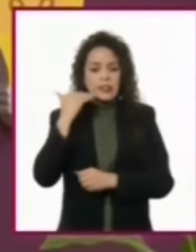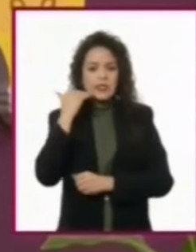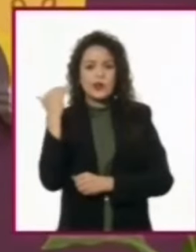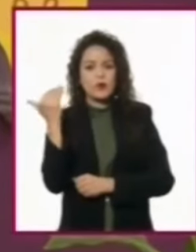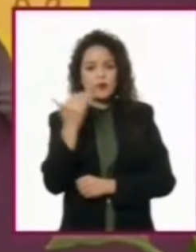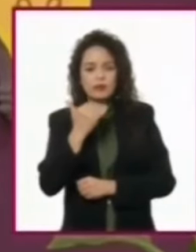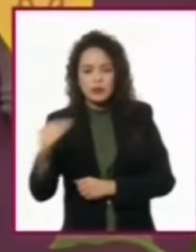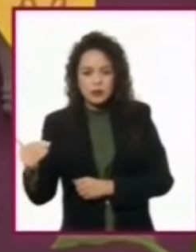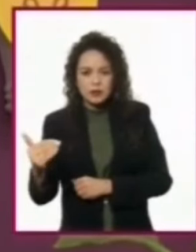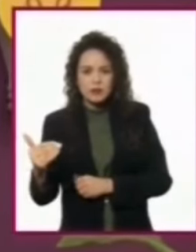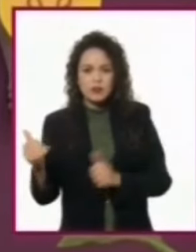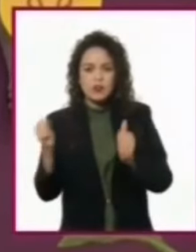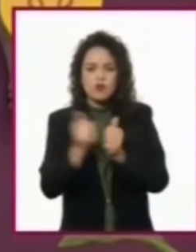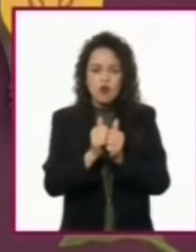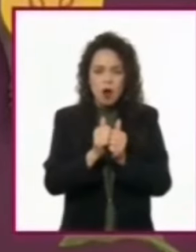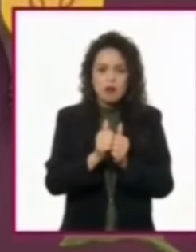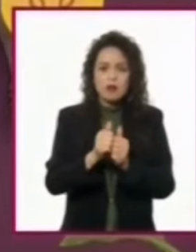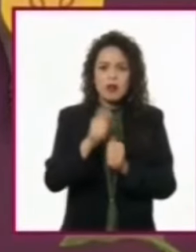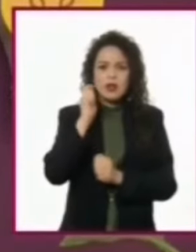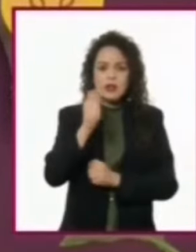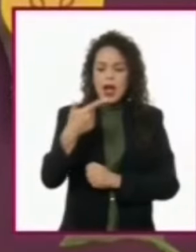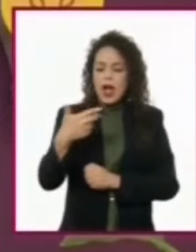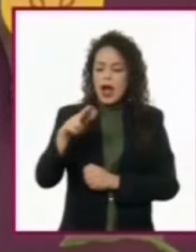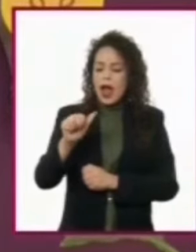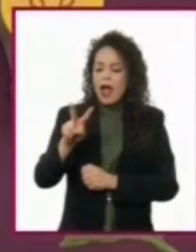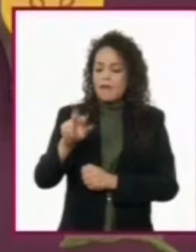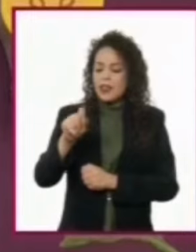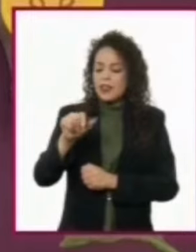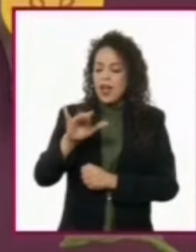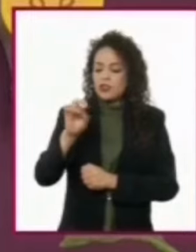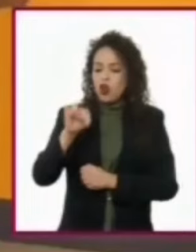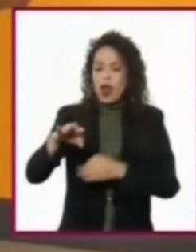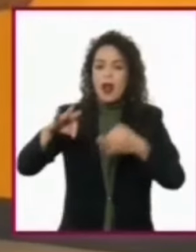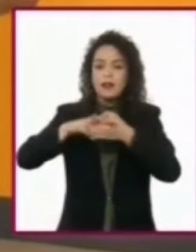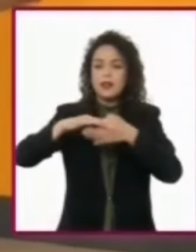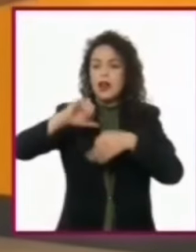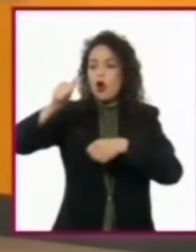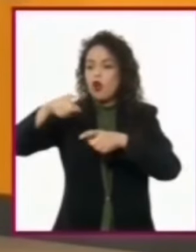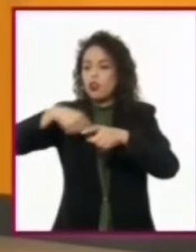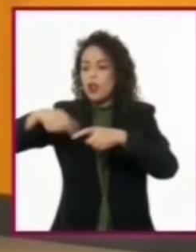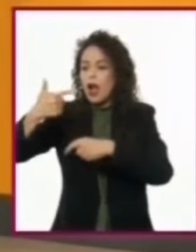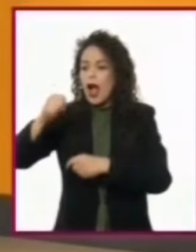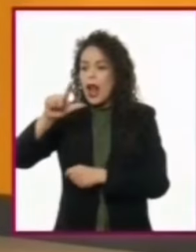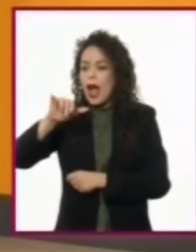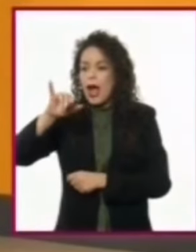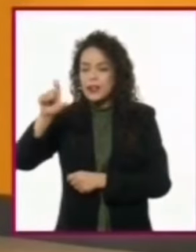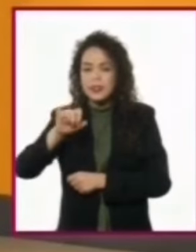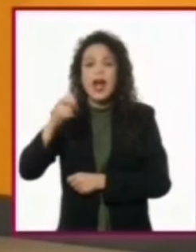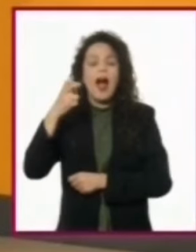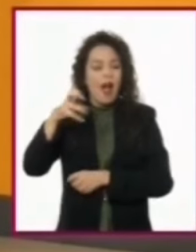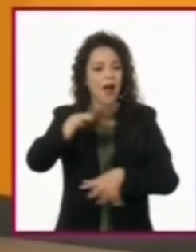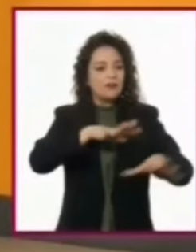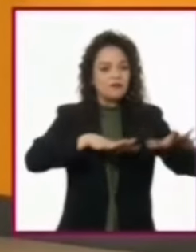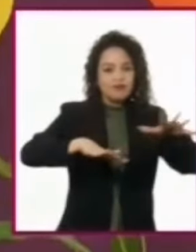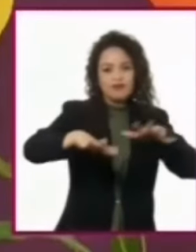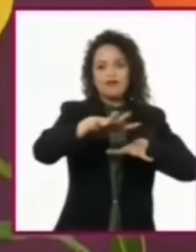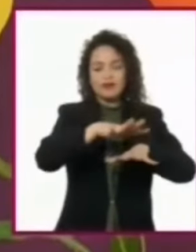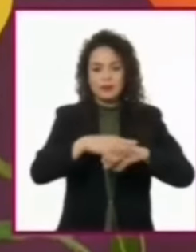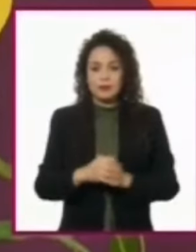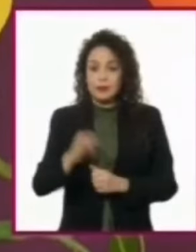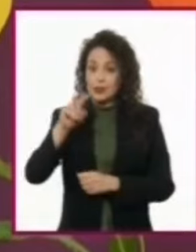de interacciones gravitacionales con una galaxia cercana. Sin duda alguna, en el segundo tipo de